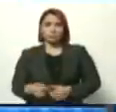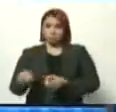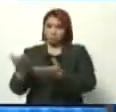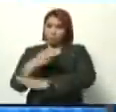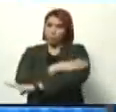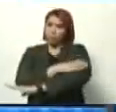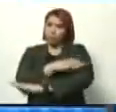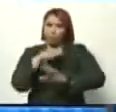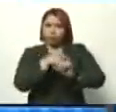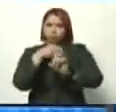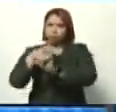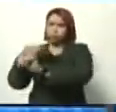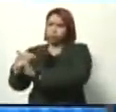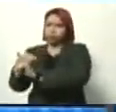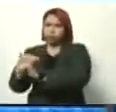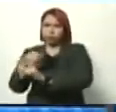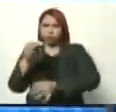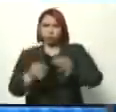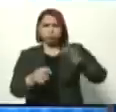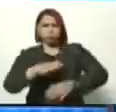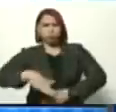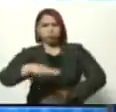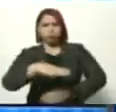atacaron justamente en el patio